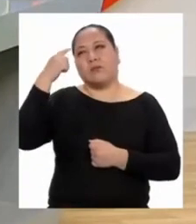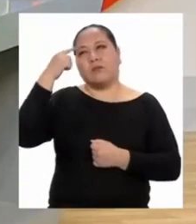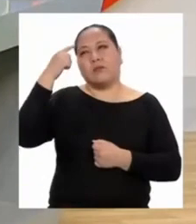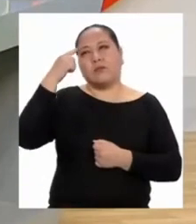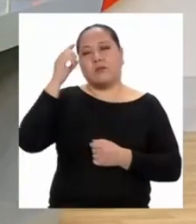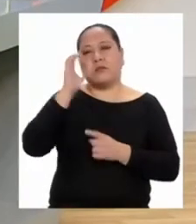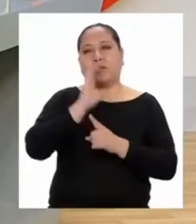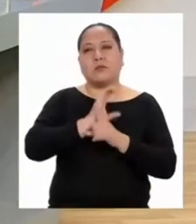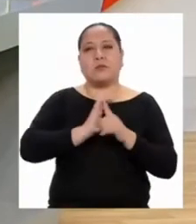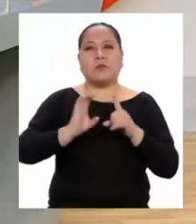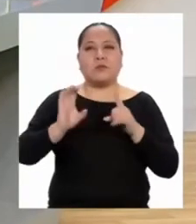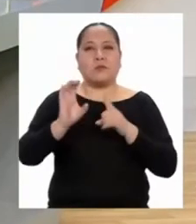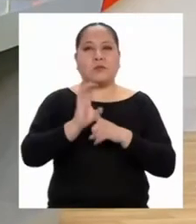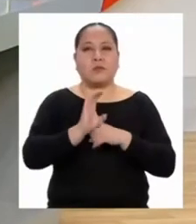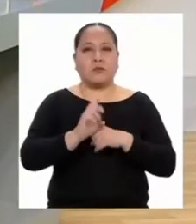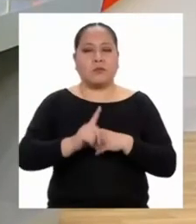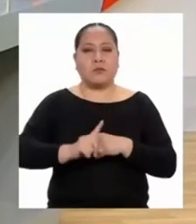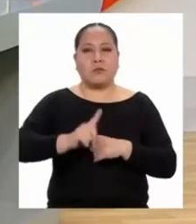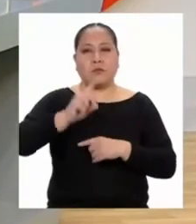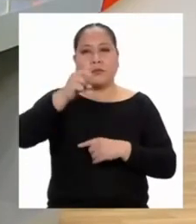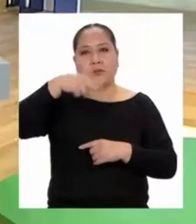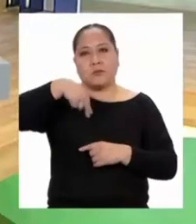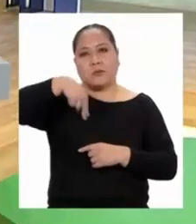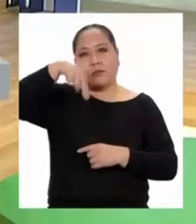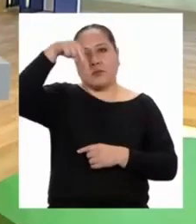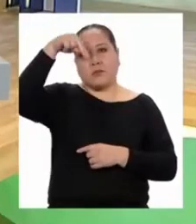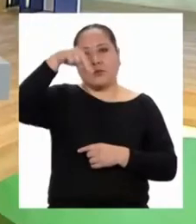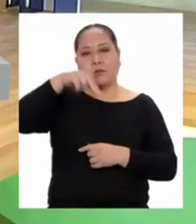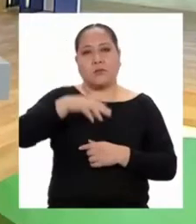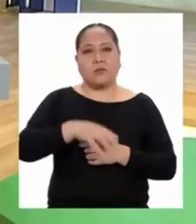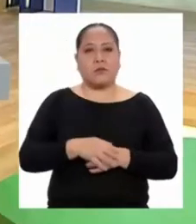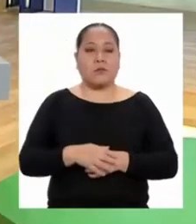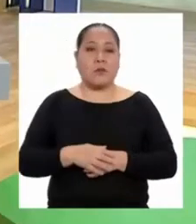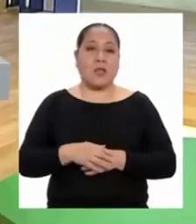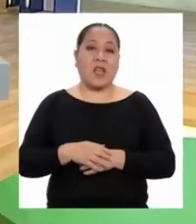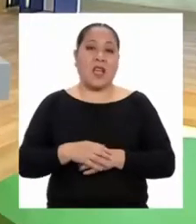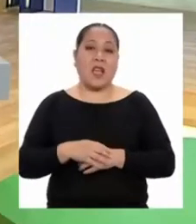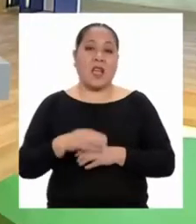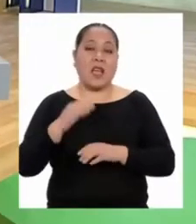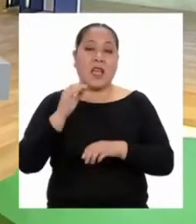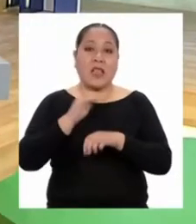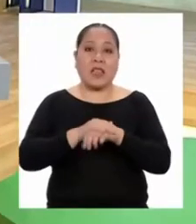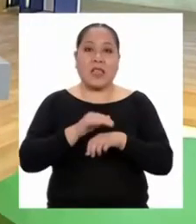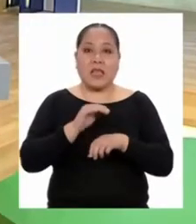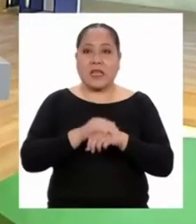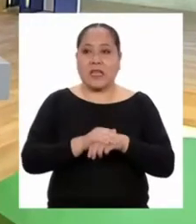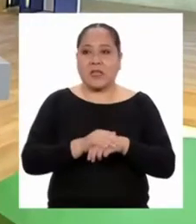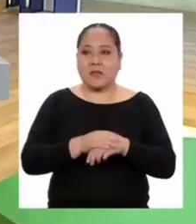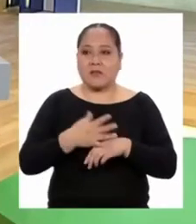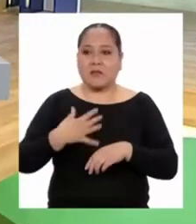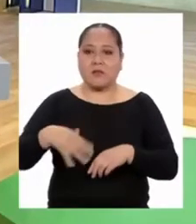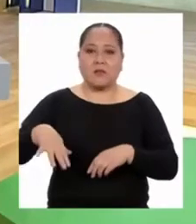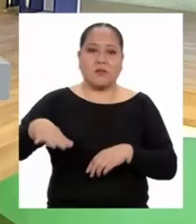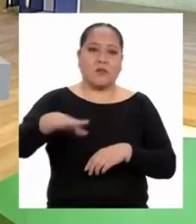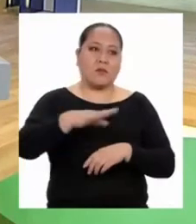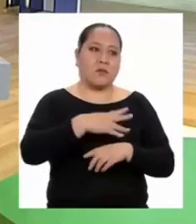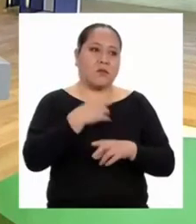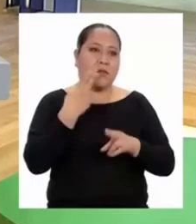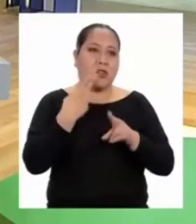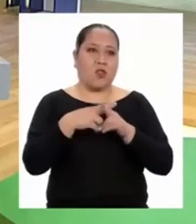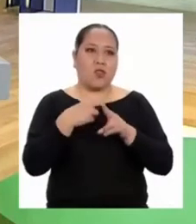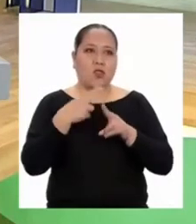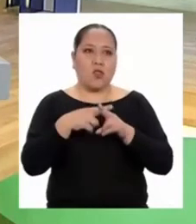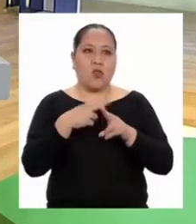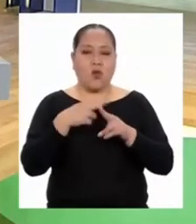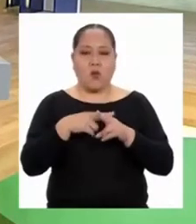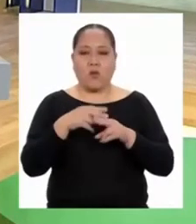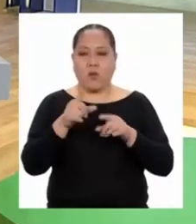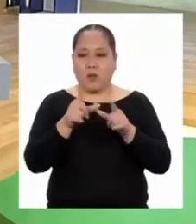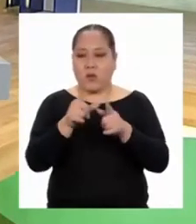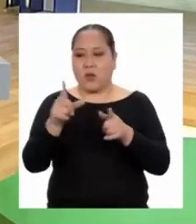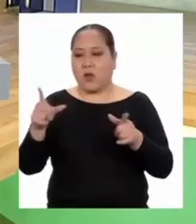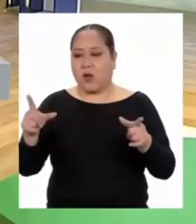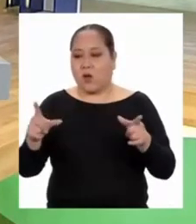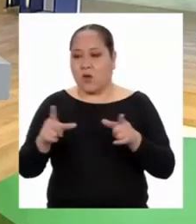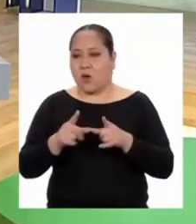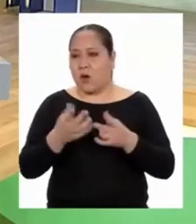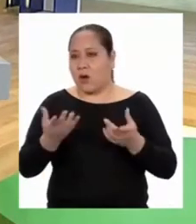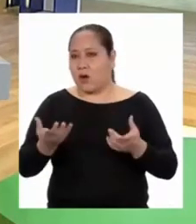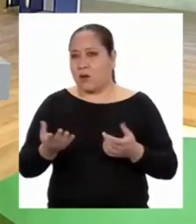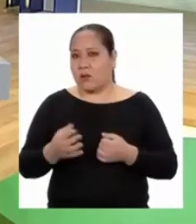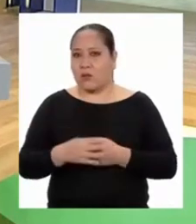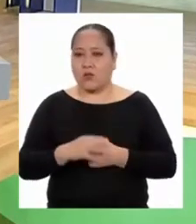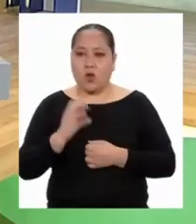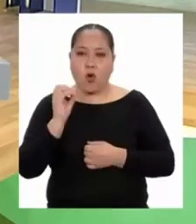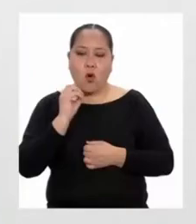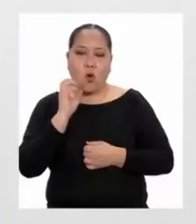cultura estadounidense, ¿no? El inglés está presente en todo, hasta en los nombres de establecimientos comerciales o